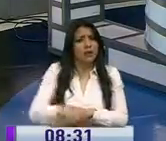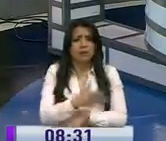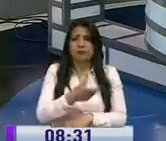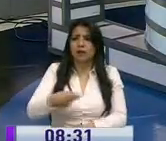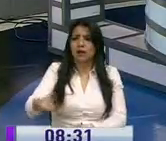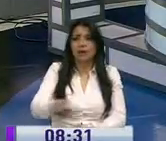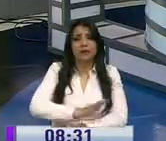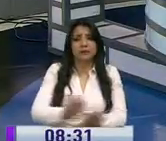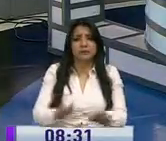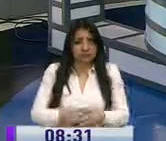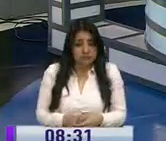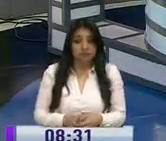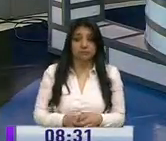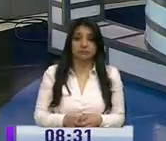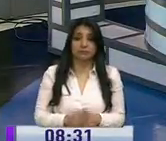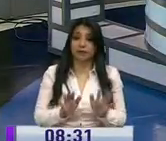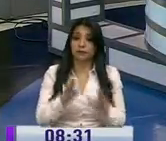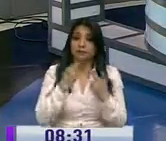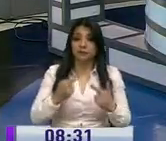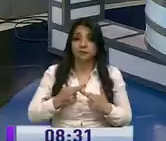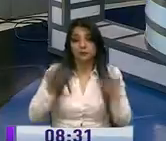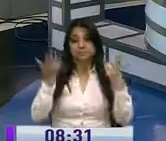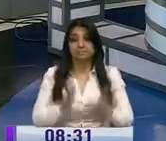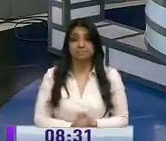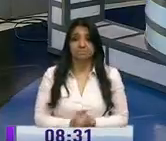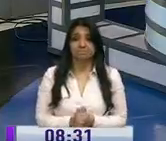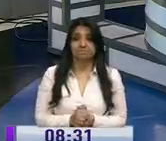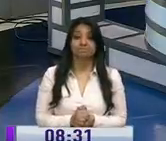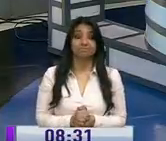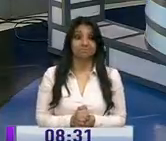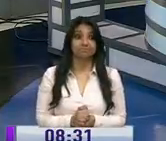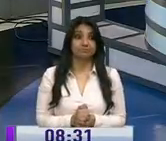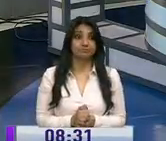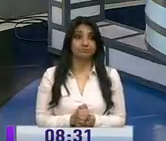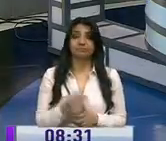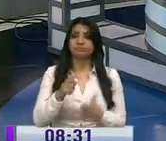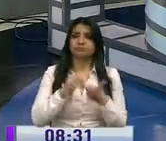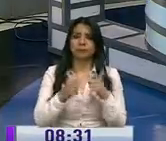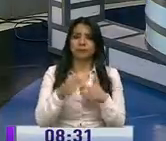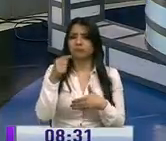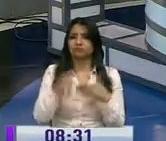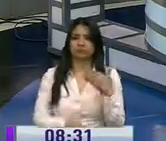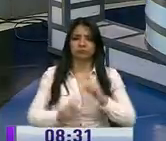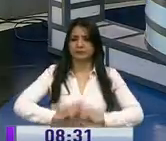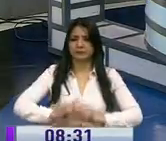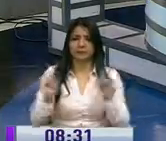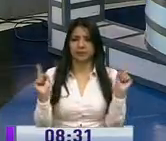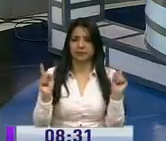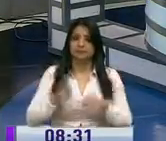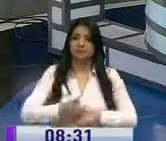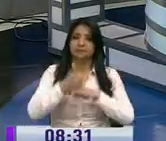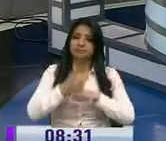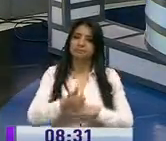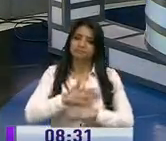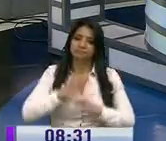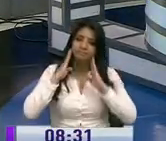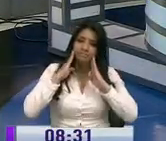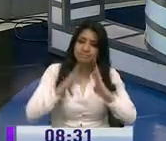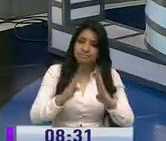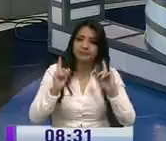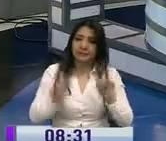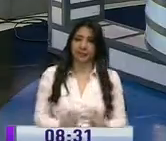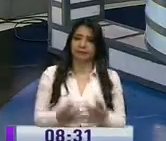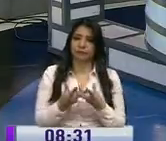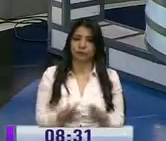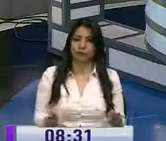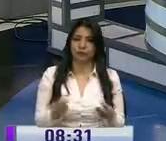reparto. ¿Qué tal? Terrible, terrible. Bueno, ahí tenemos un montón de trabajo para las autoridades, para que estén pendientes